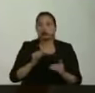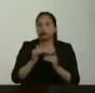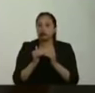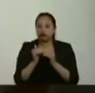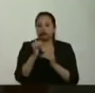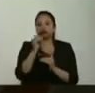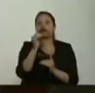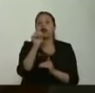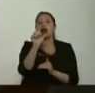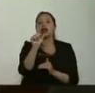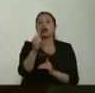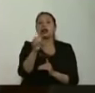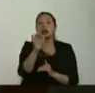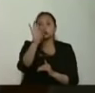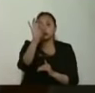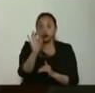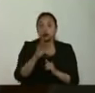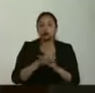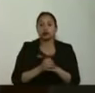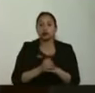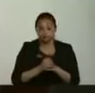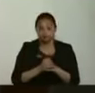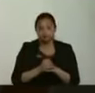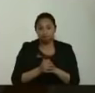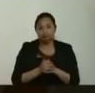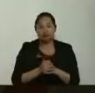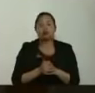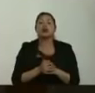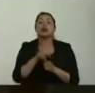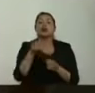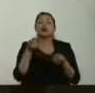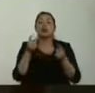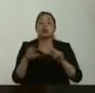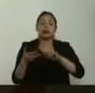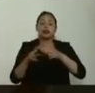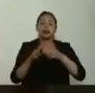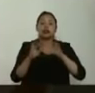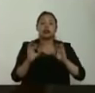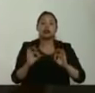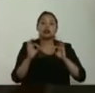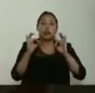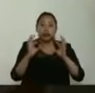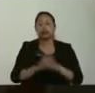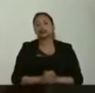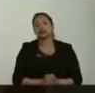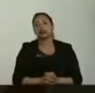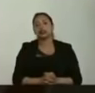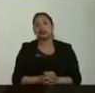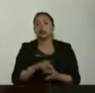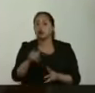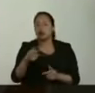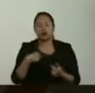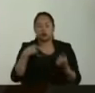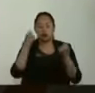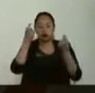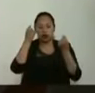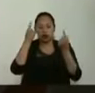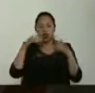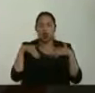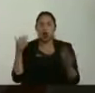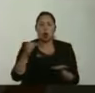También va a haber que mirar ahí el tema de eficiencia. Uno no entendería que los gastos de administración de las